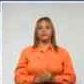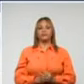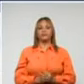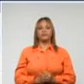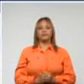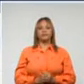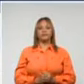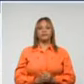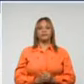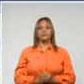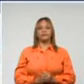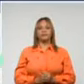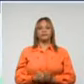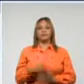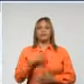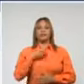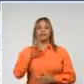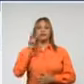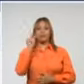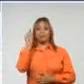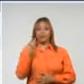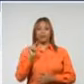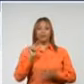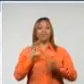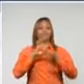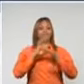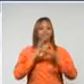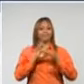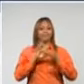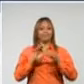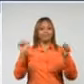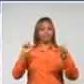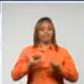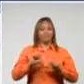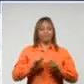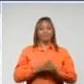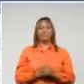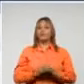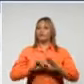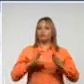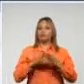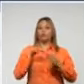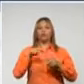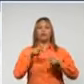Tenemos 3 pacientes críticos, todos los críticos y los graves son de La Habana.